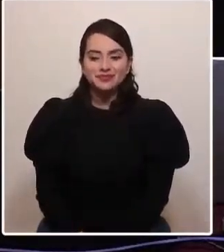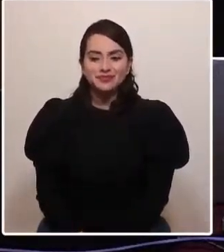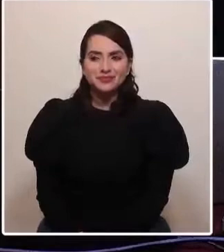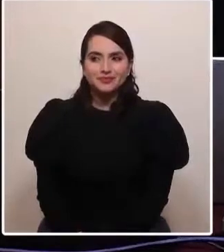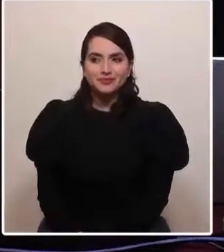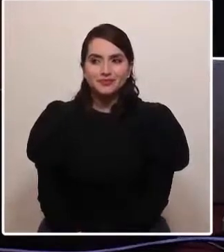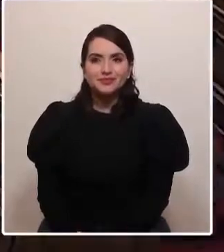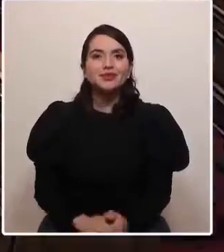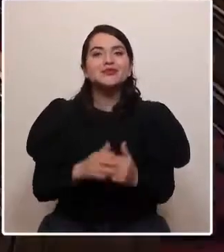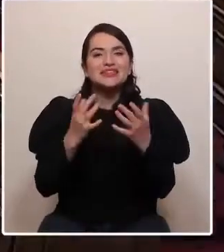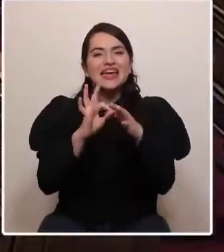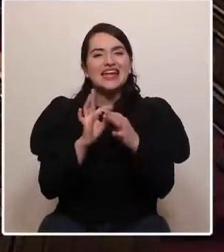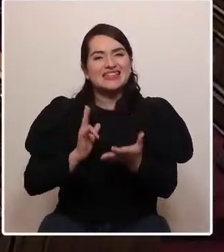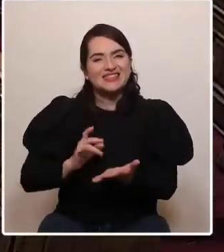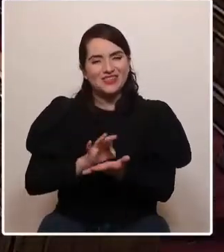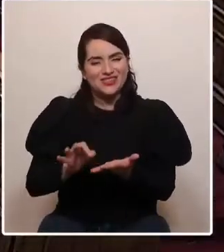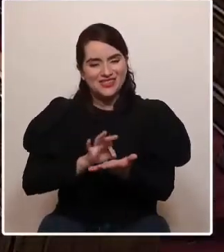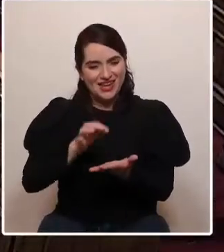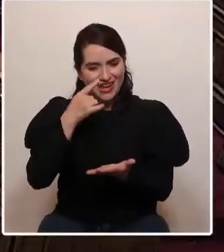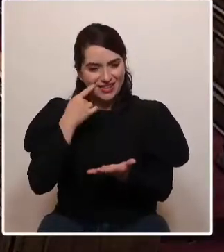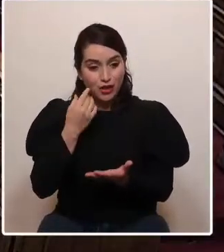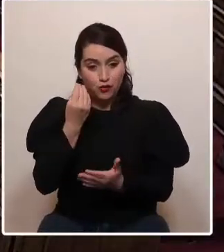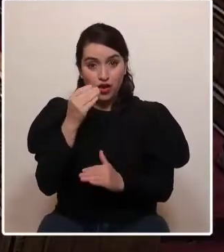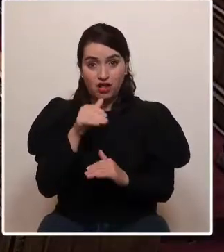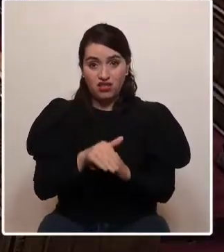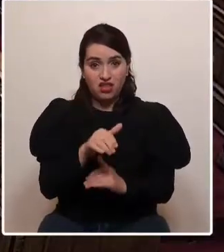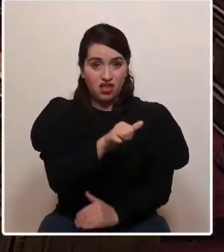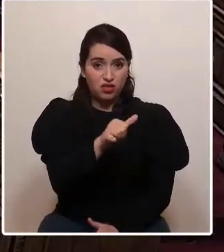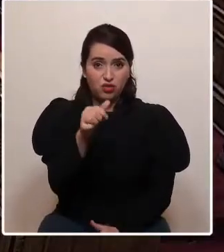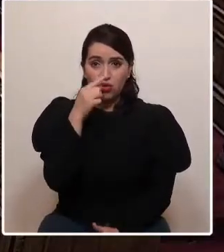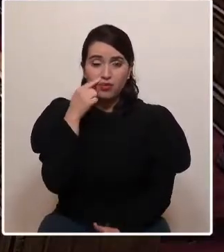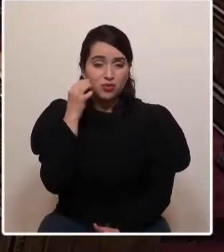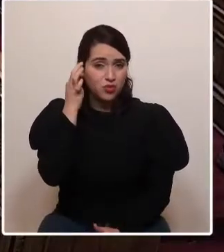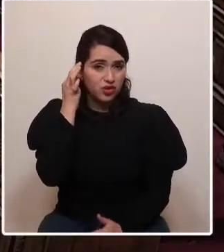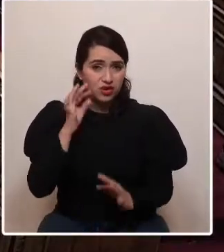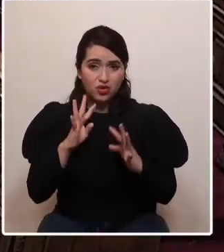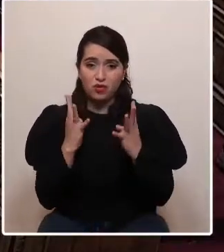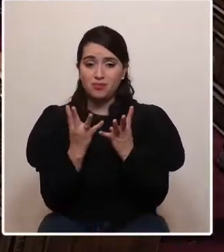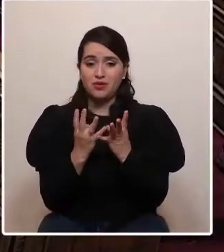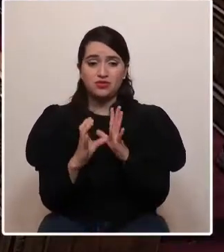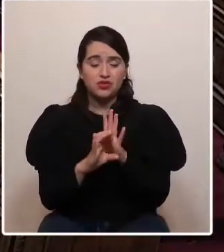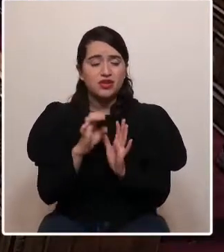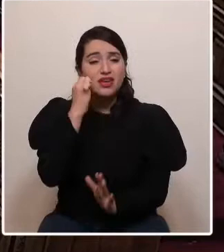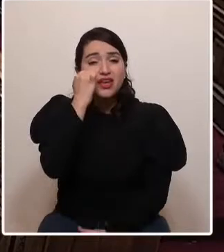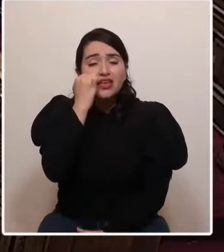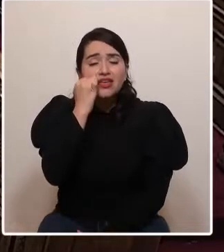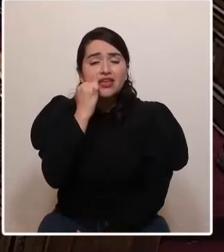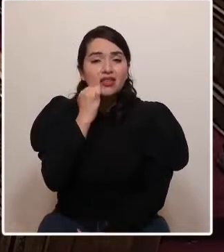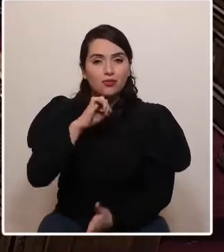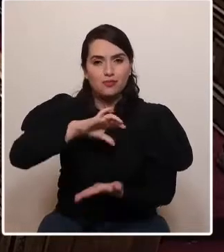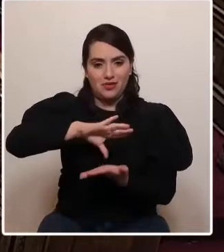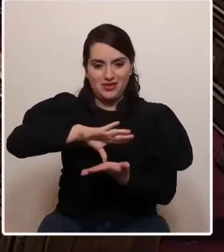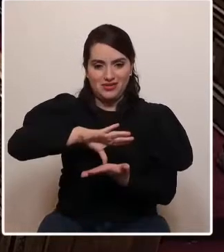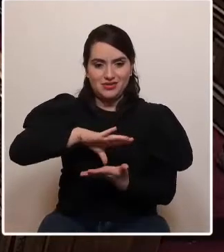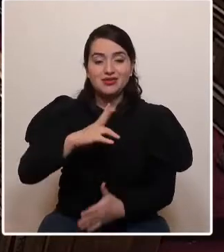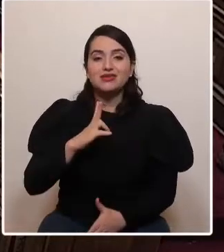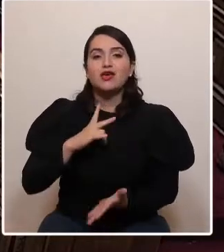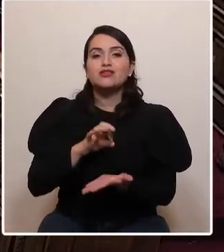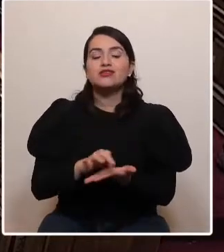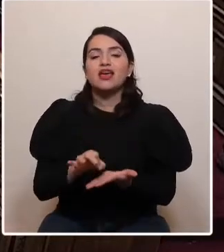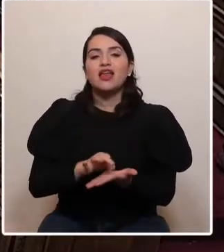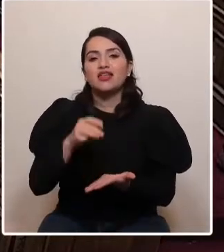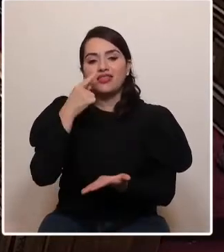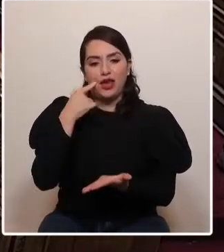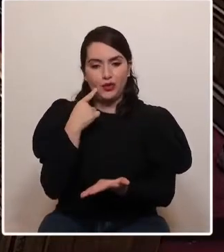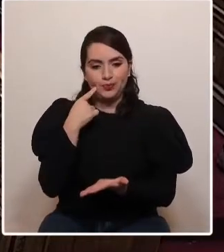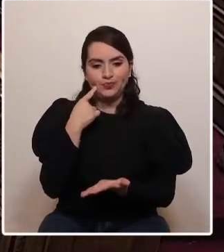Muchas gracias, señor secretario. Buenas tardes a todos los convencionales, a todo nuestro querido país. Señor secretario, quiero que ratifique la generosidad de